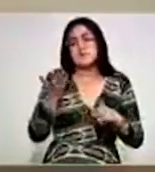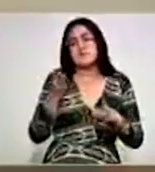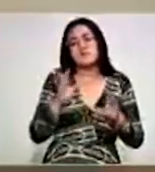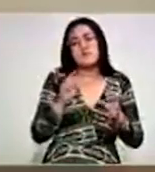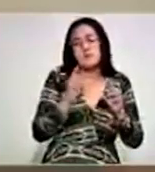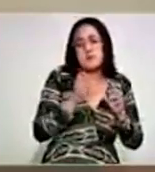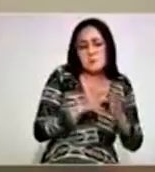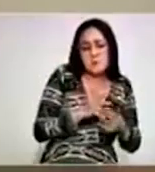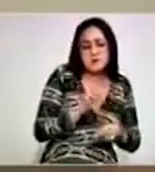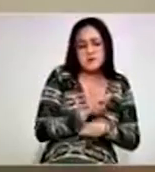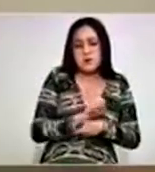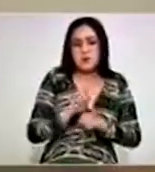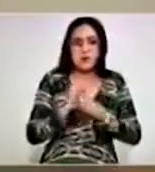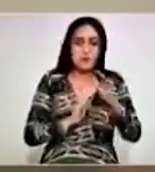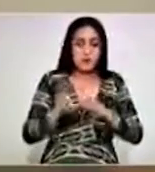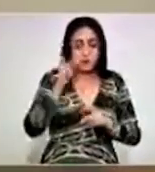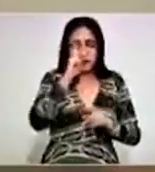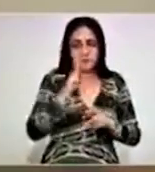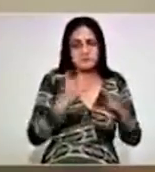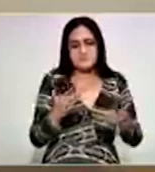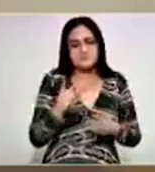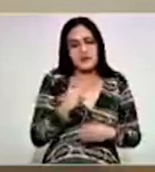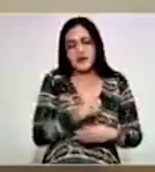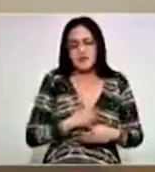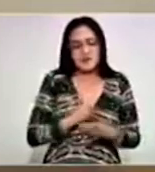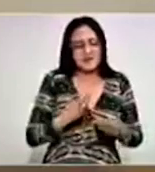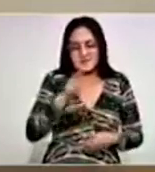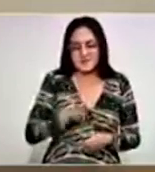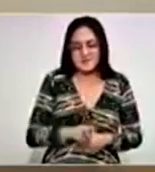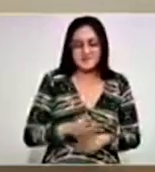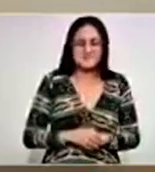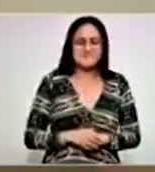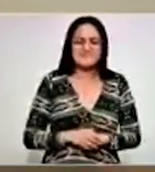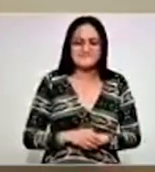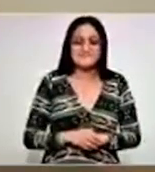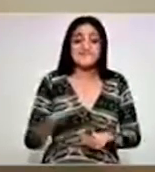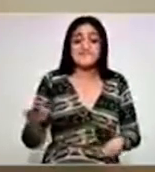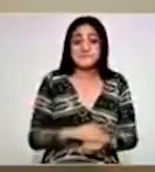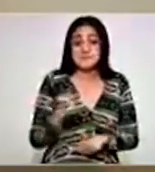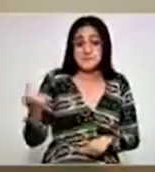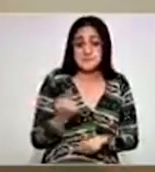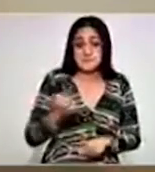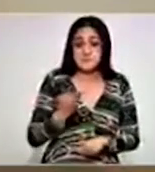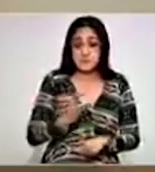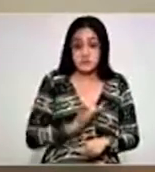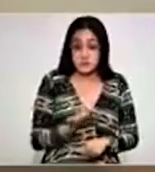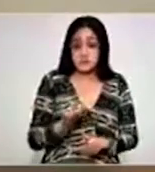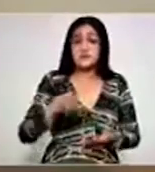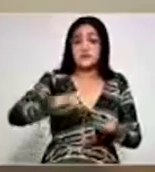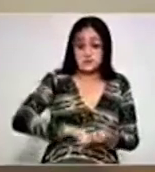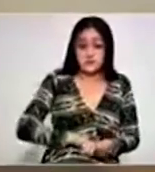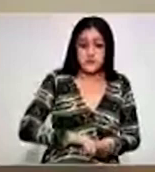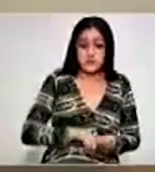mayores. Lamentaría yo mucho. ¿Sí? Porque el dinero que se tiene no